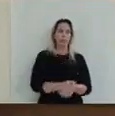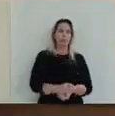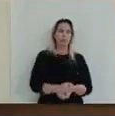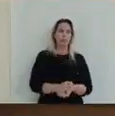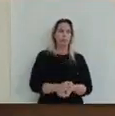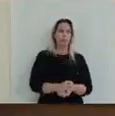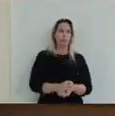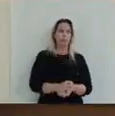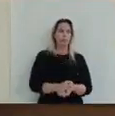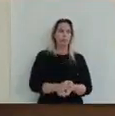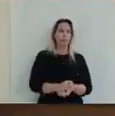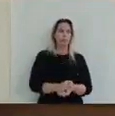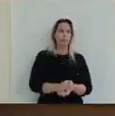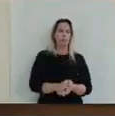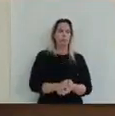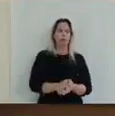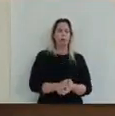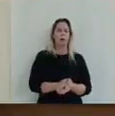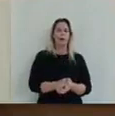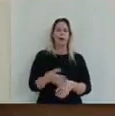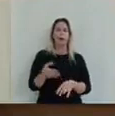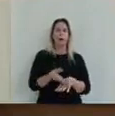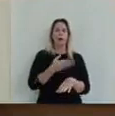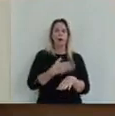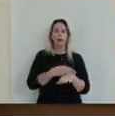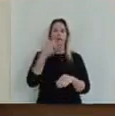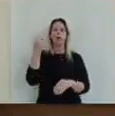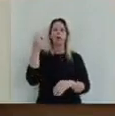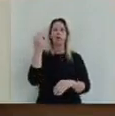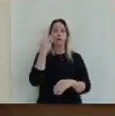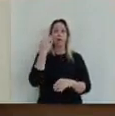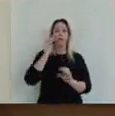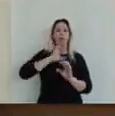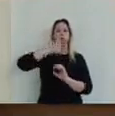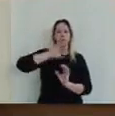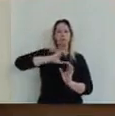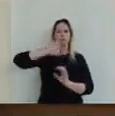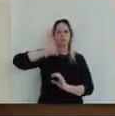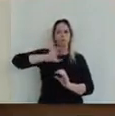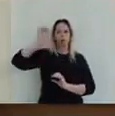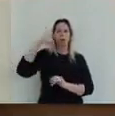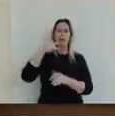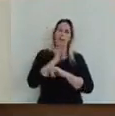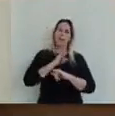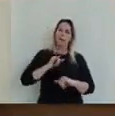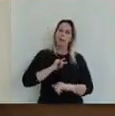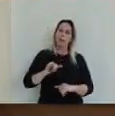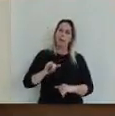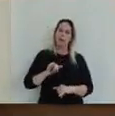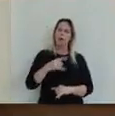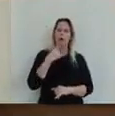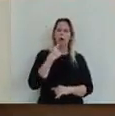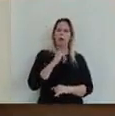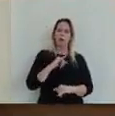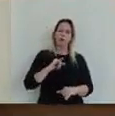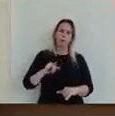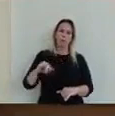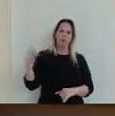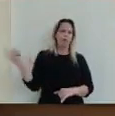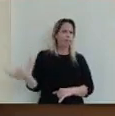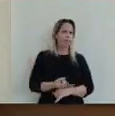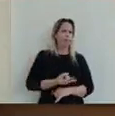en todos los Facebook de todos los funcionarios municipales. Es una barbaridad lo que hicieron. Nosotros vamos a seguir siendo serios y